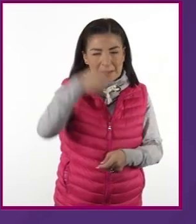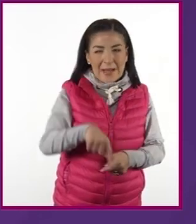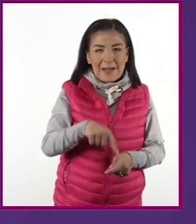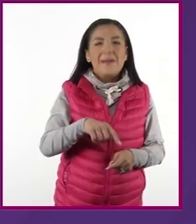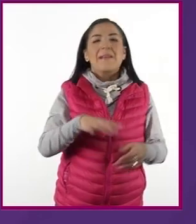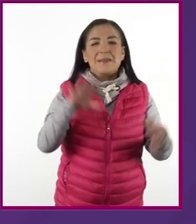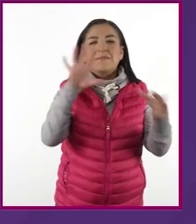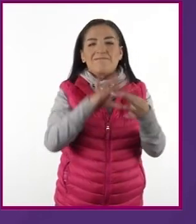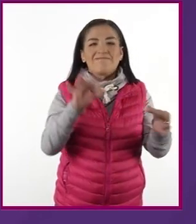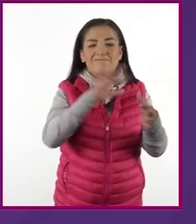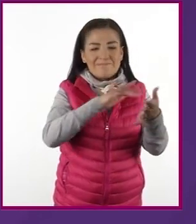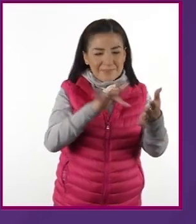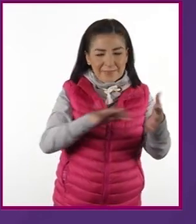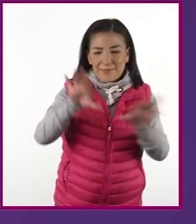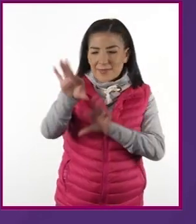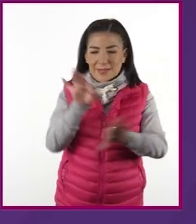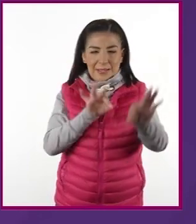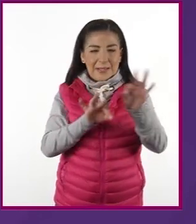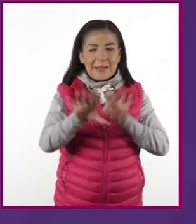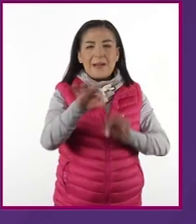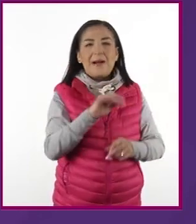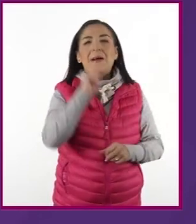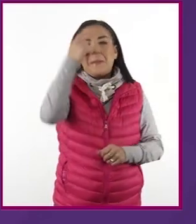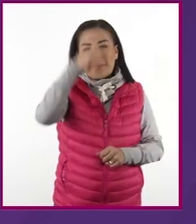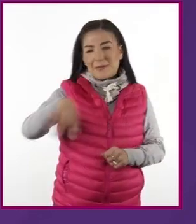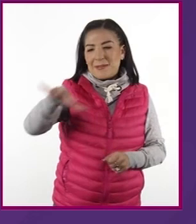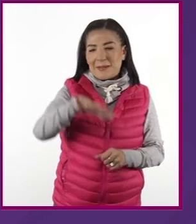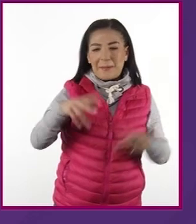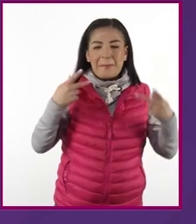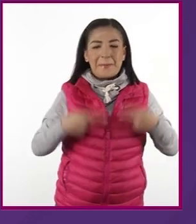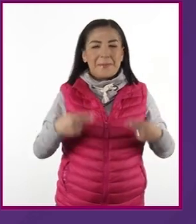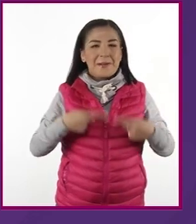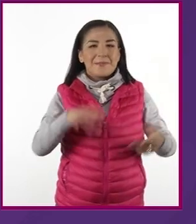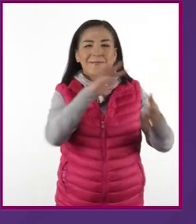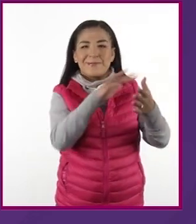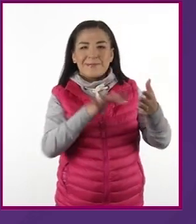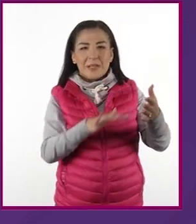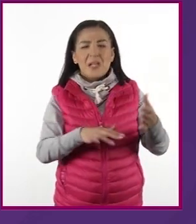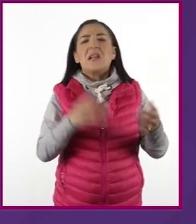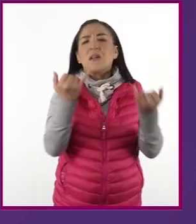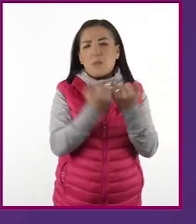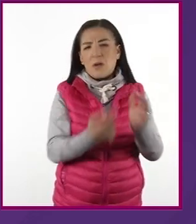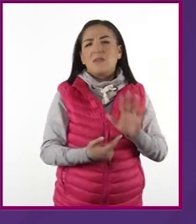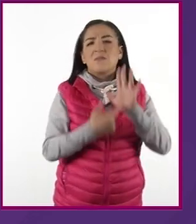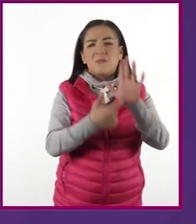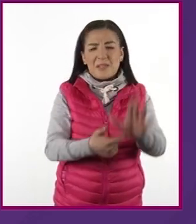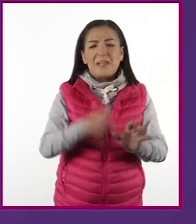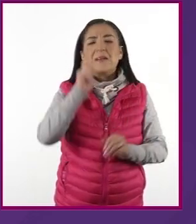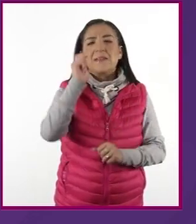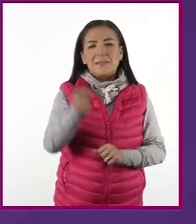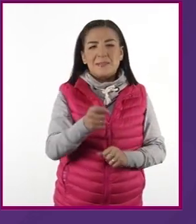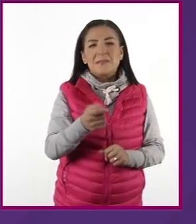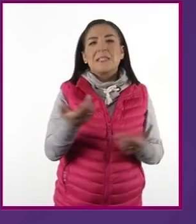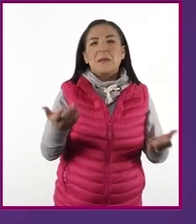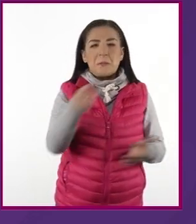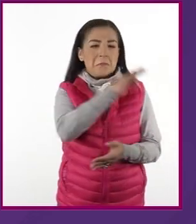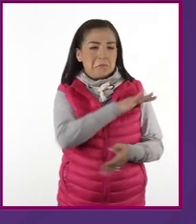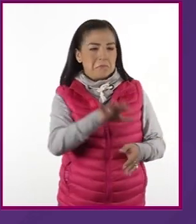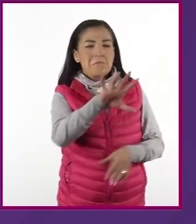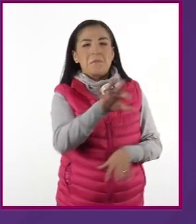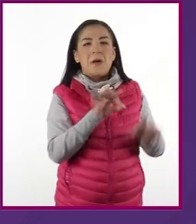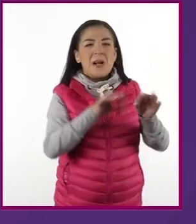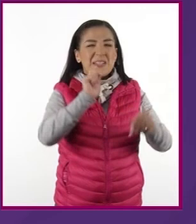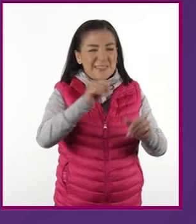ofrece, pero también con las extrañas muestras que fue posible conseguir hurgando aquí y